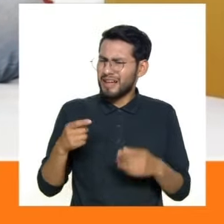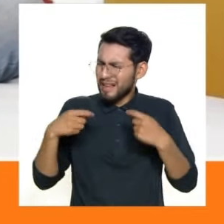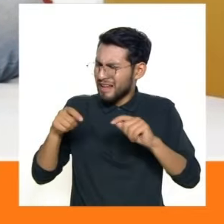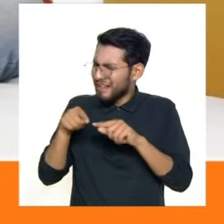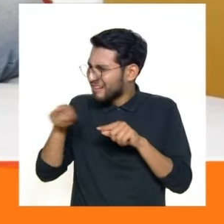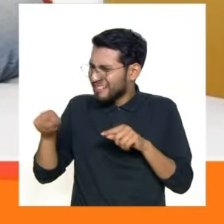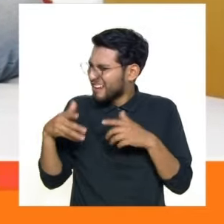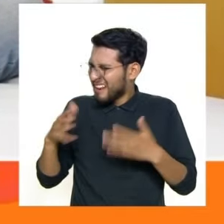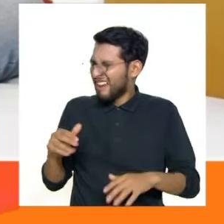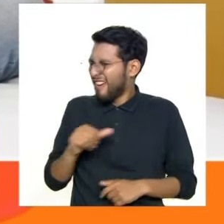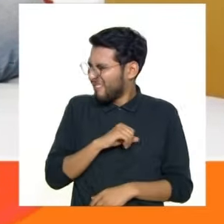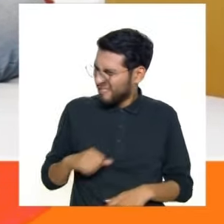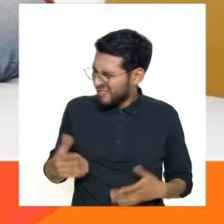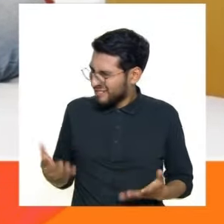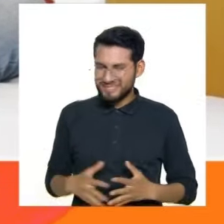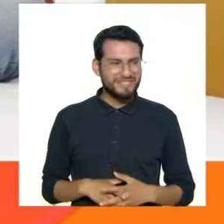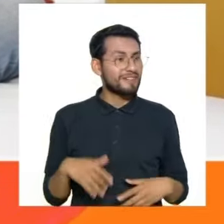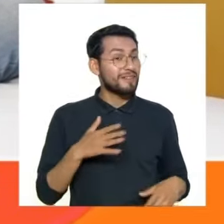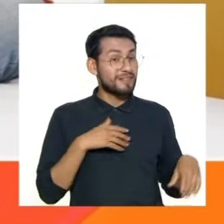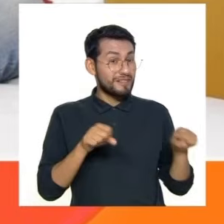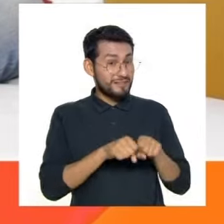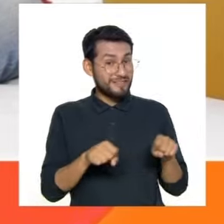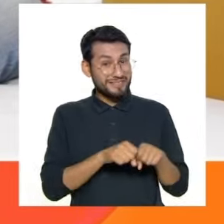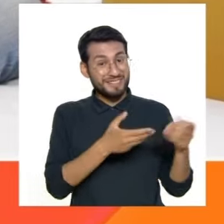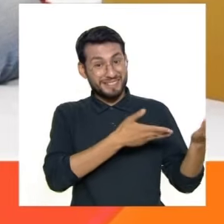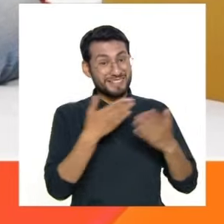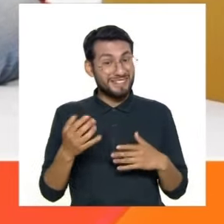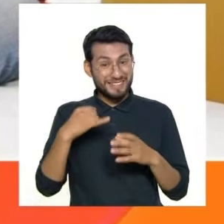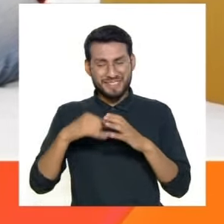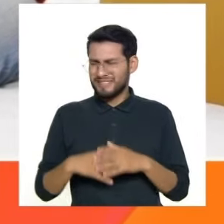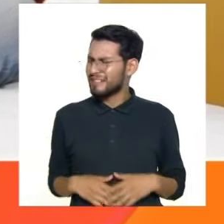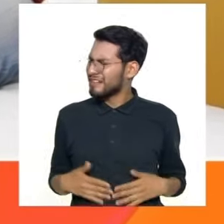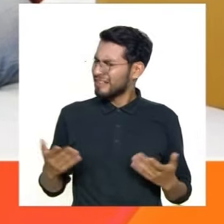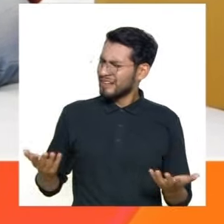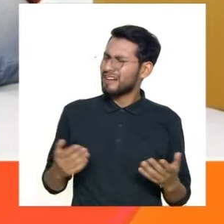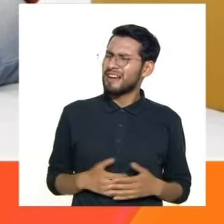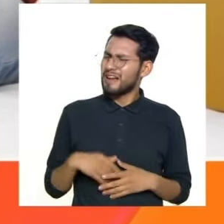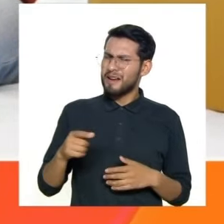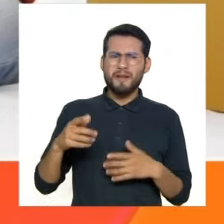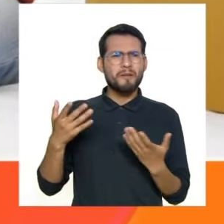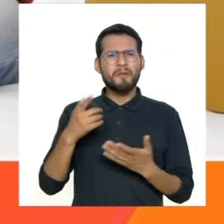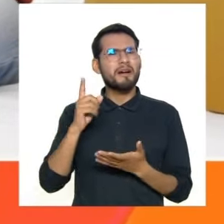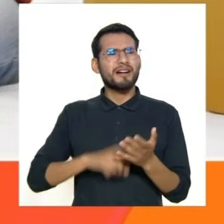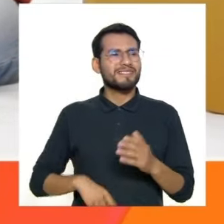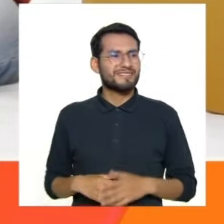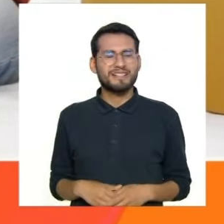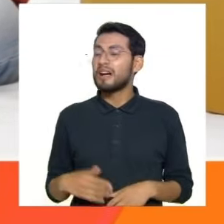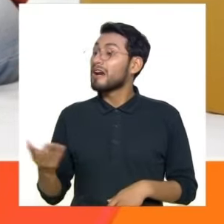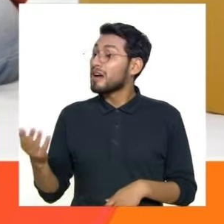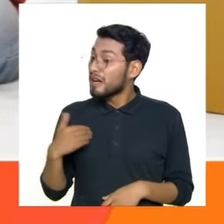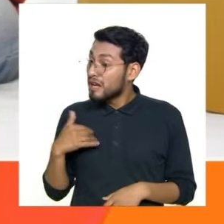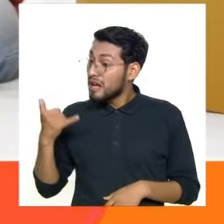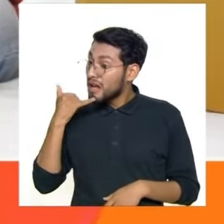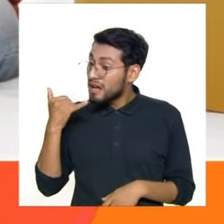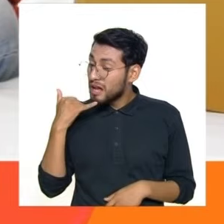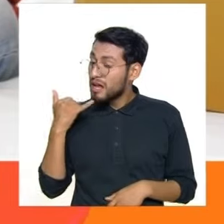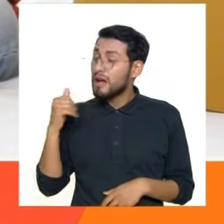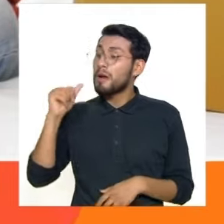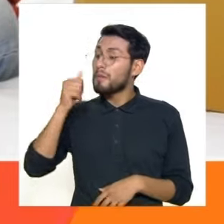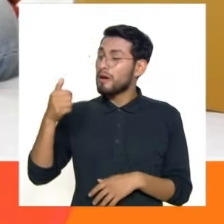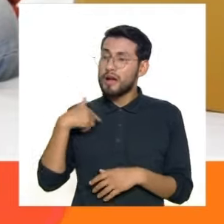queremos ir no Oye yo compro zapatos por internet no Oye Nicolas uno ya llega a la bodega y lo primero que hace le dice casero tienes el teléfono para